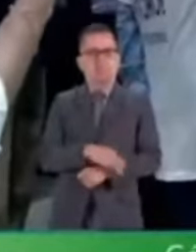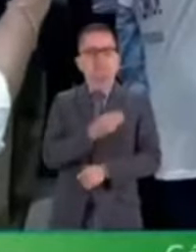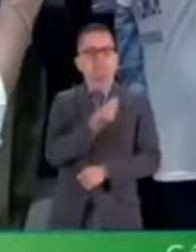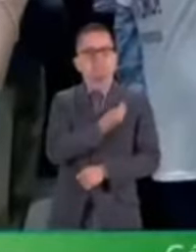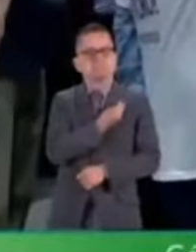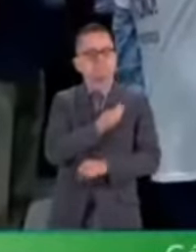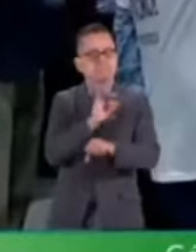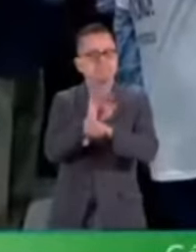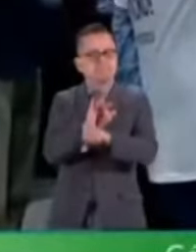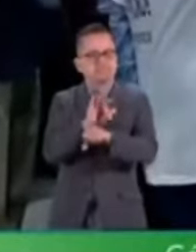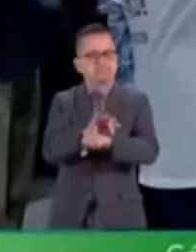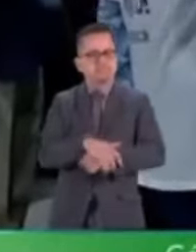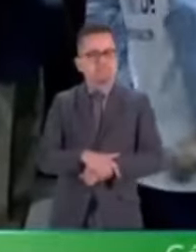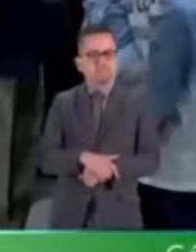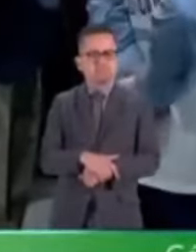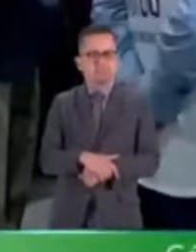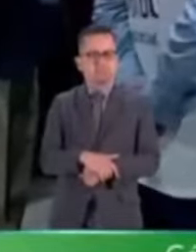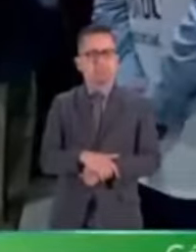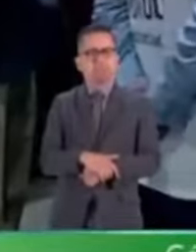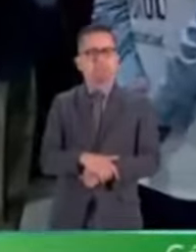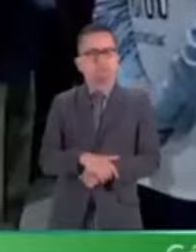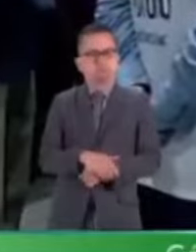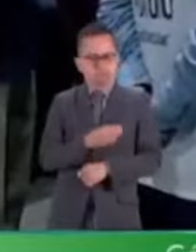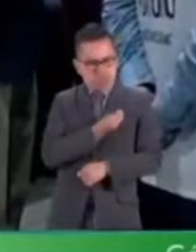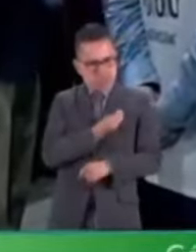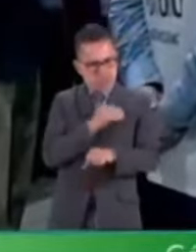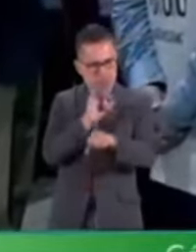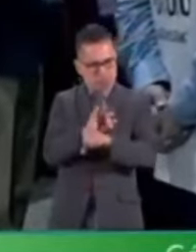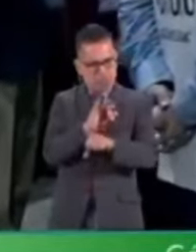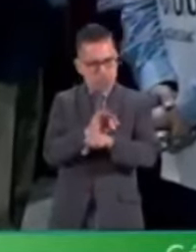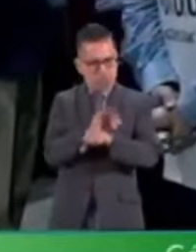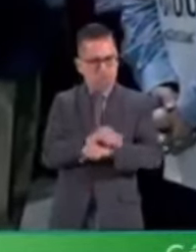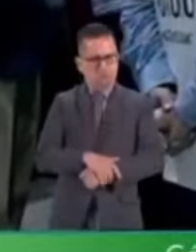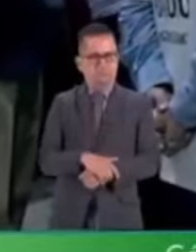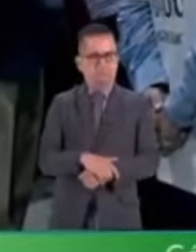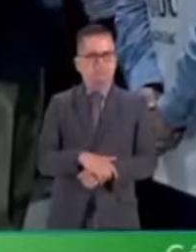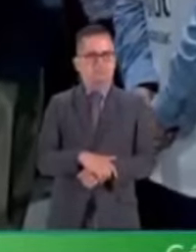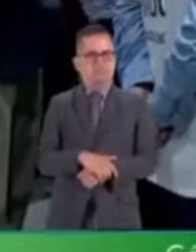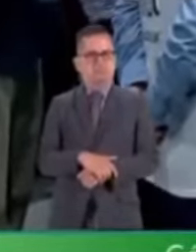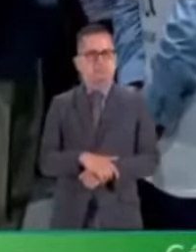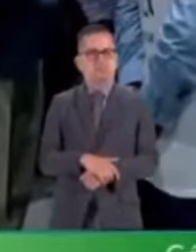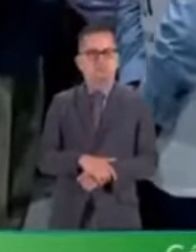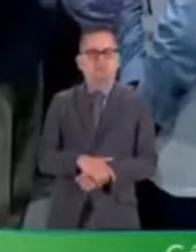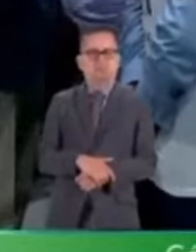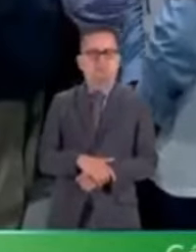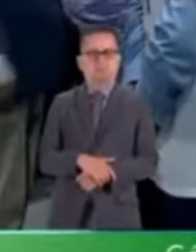resistencia, resistencia, resistencia, resistencia.